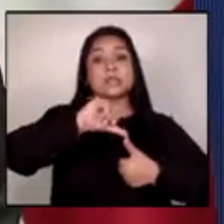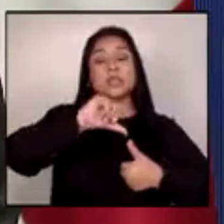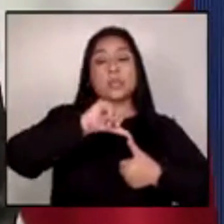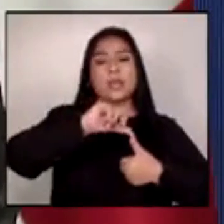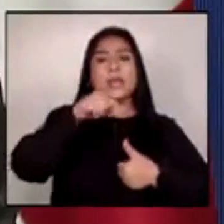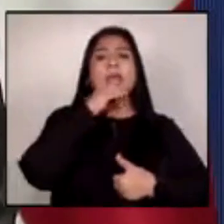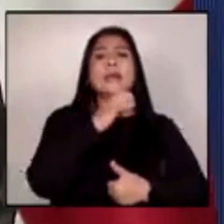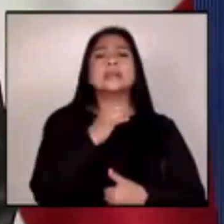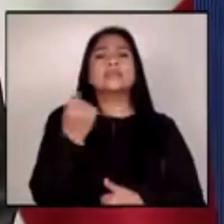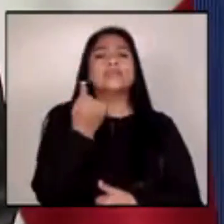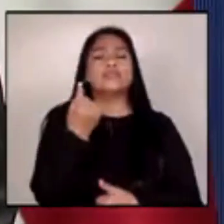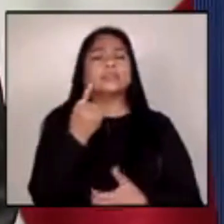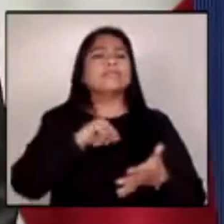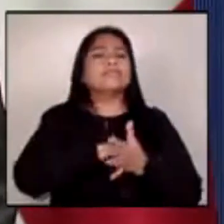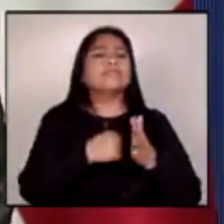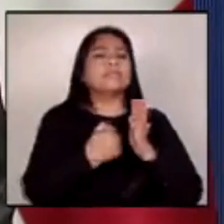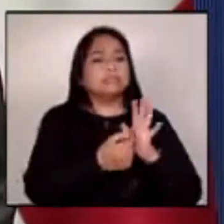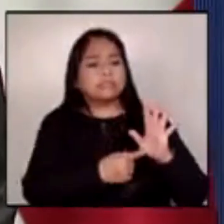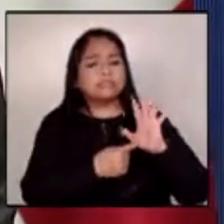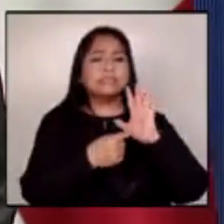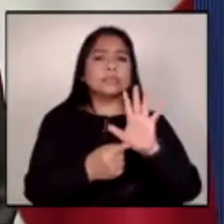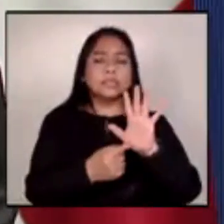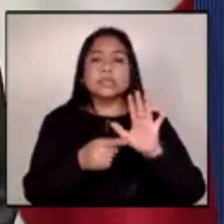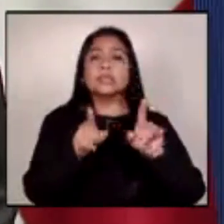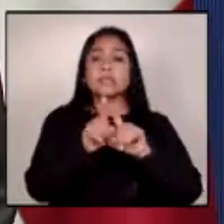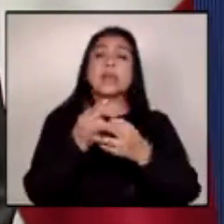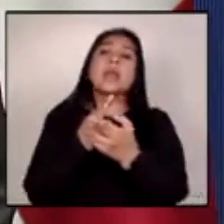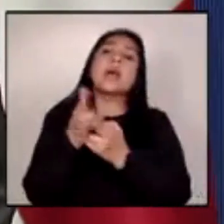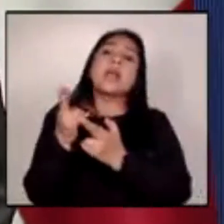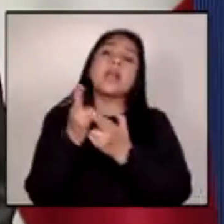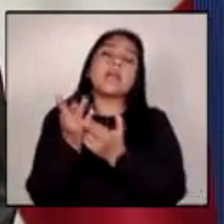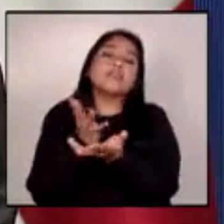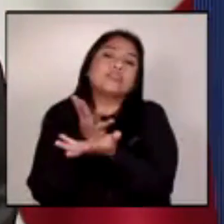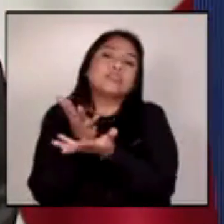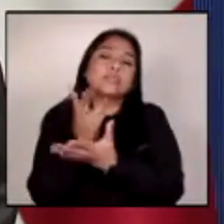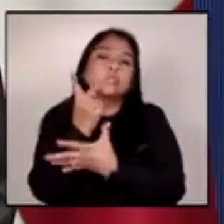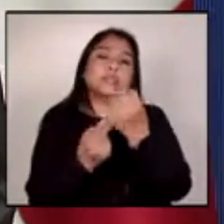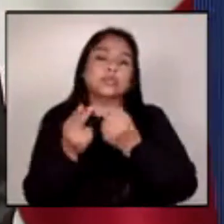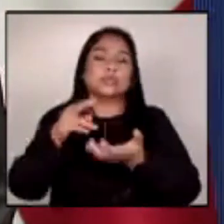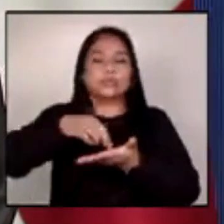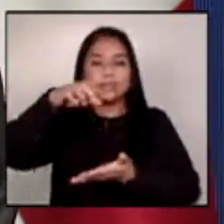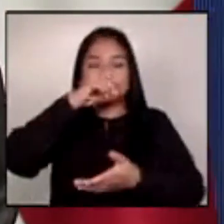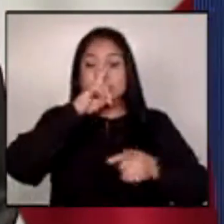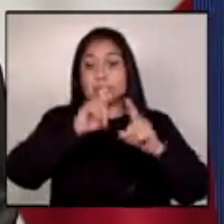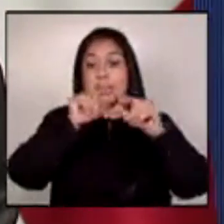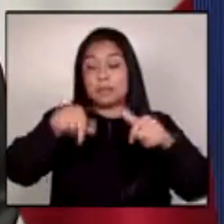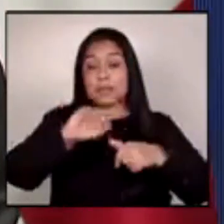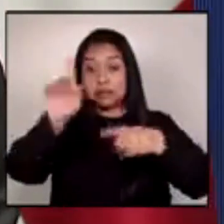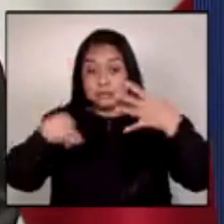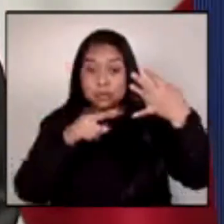uno de estos símbolos que representa la relación cercana entre estos países y hasta en su cuarto año